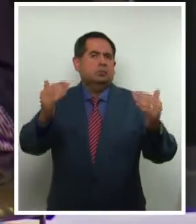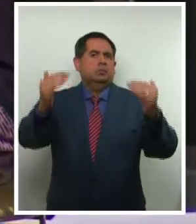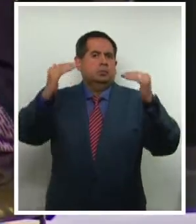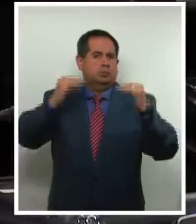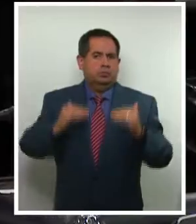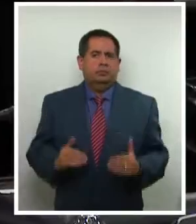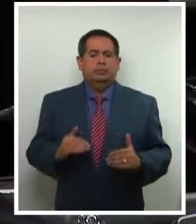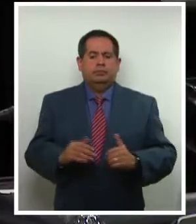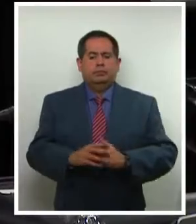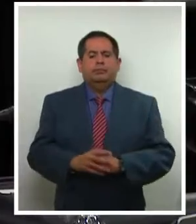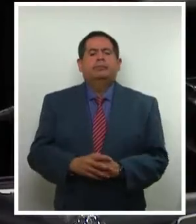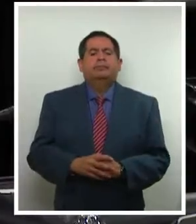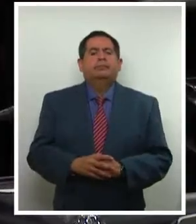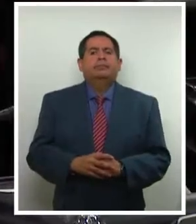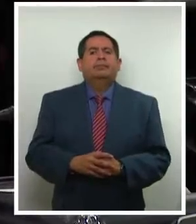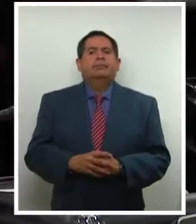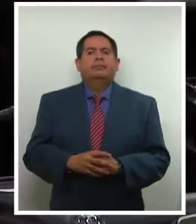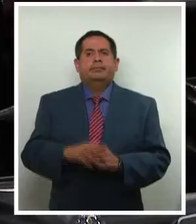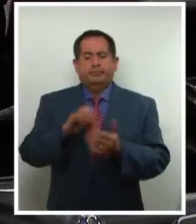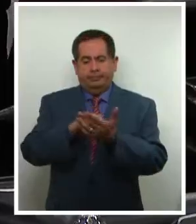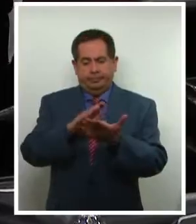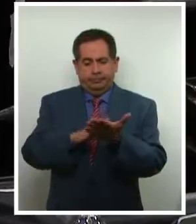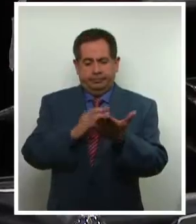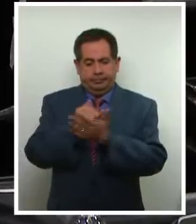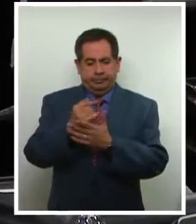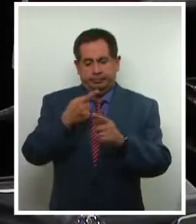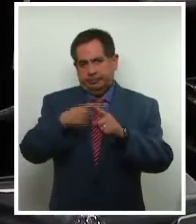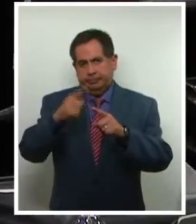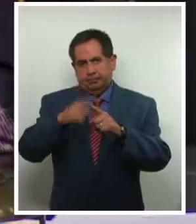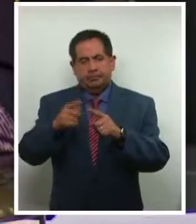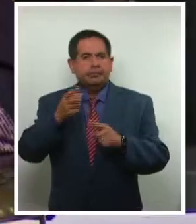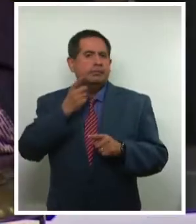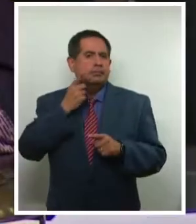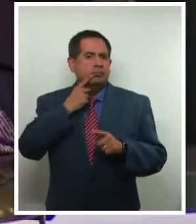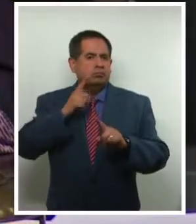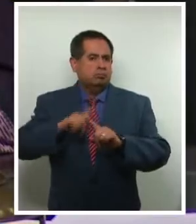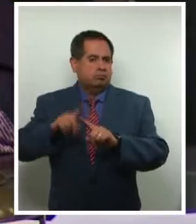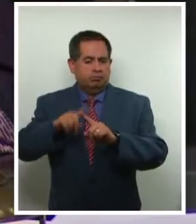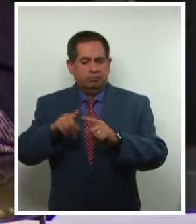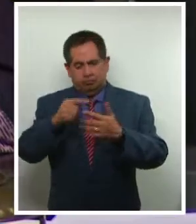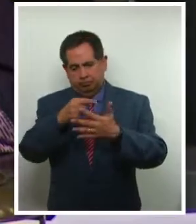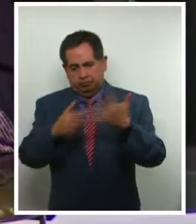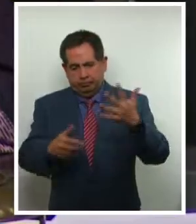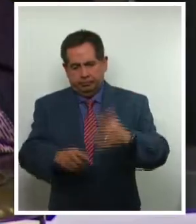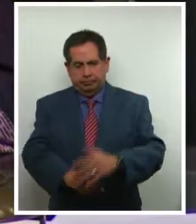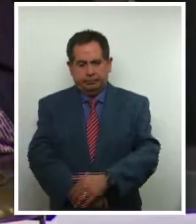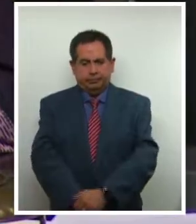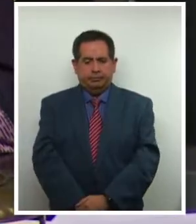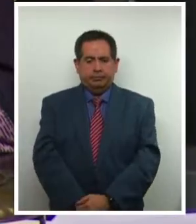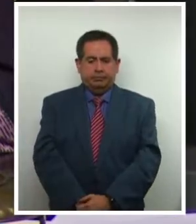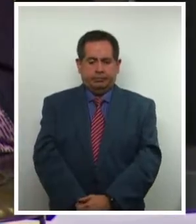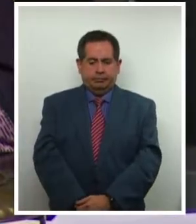Continuamos con la reserva de varios diputados.